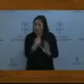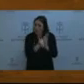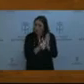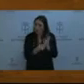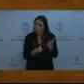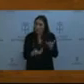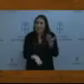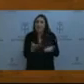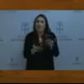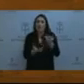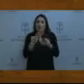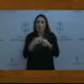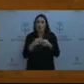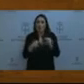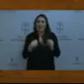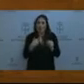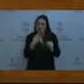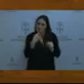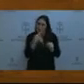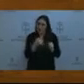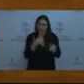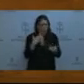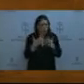la evaluación de las políticas, que voy a insistir claramente, porque miren, ustedes son...